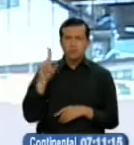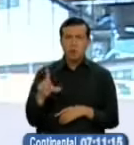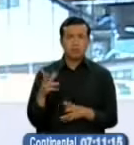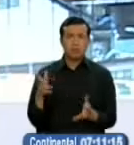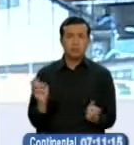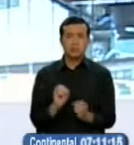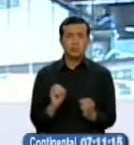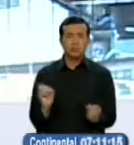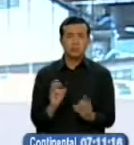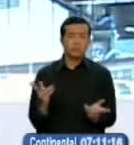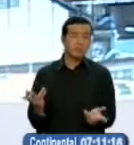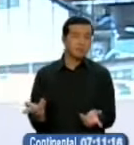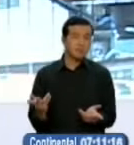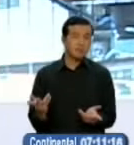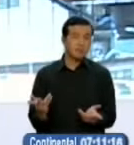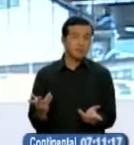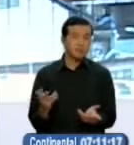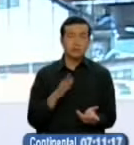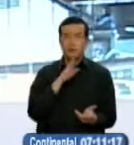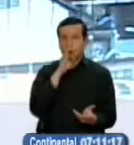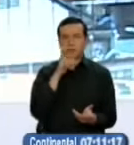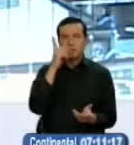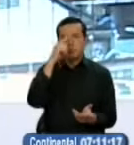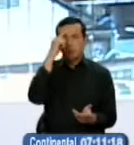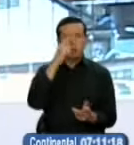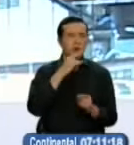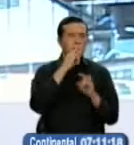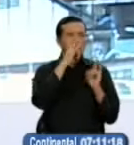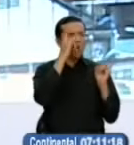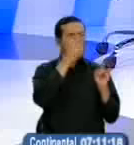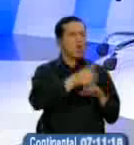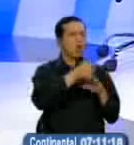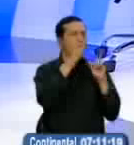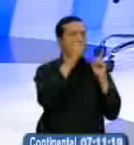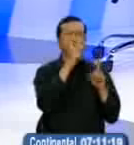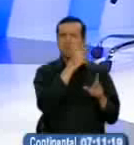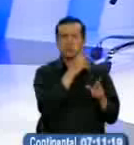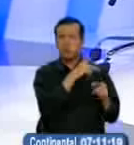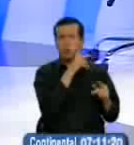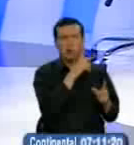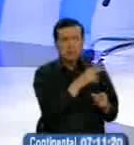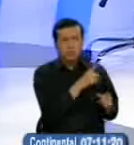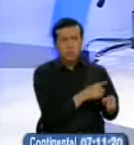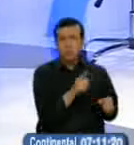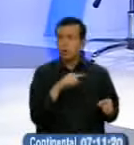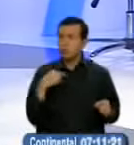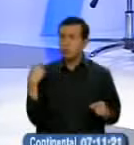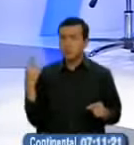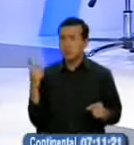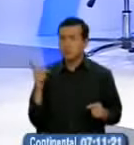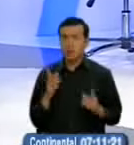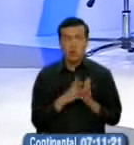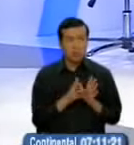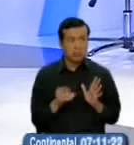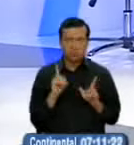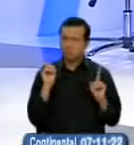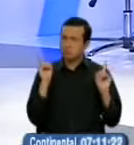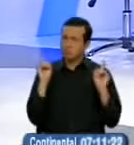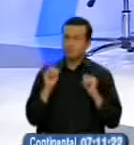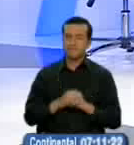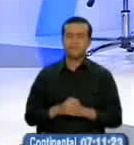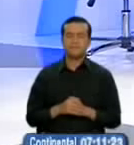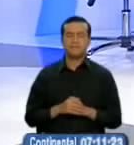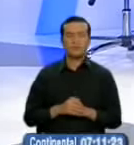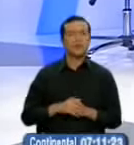etcétera, como lo hacen y lo harán los gobiernos neoliberales. ¿Y cuanto al tema de la institucionalidad? Bueno, ahí es también... Hay